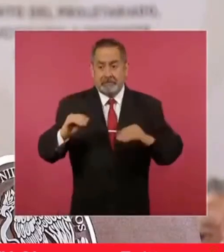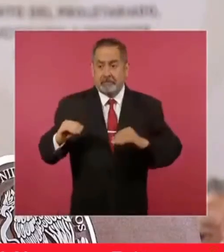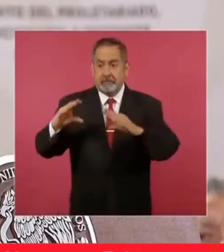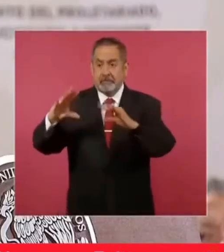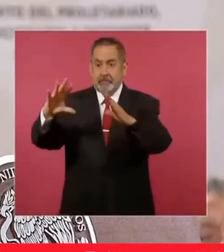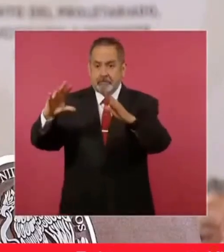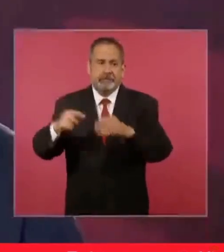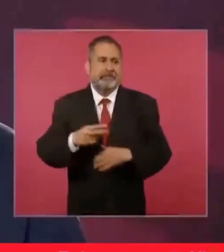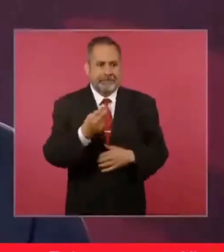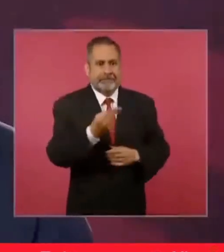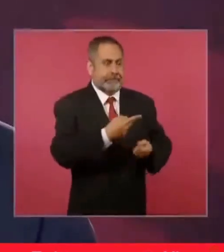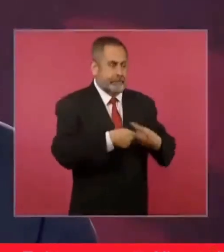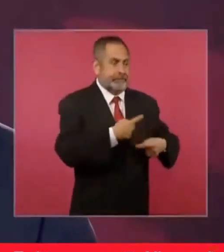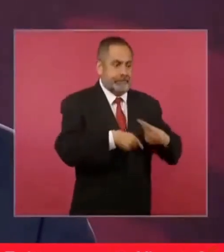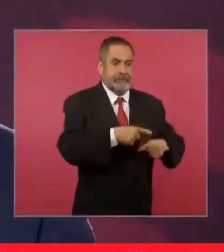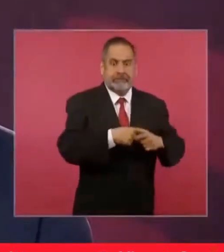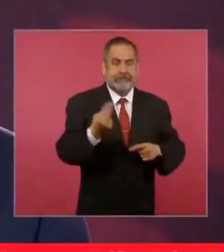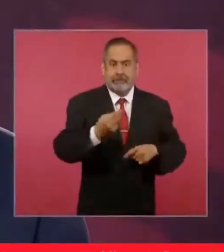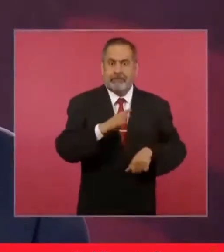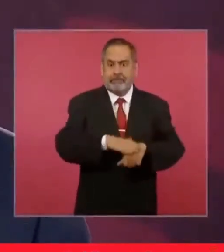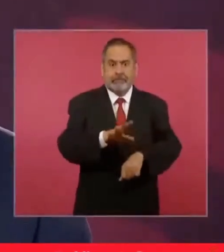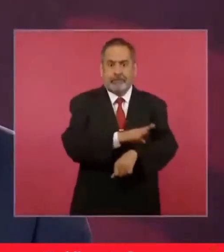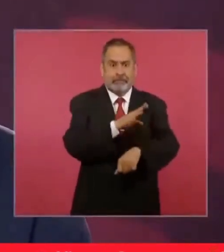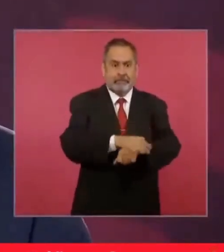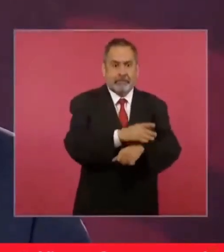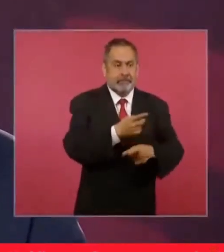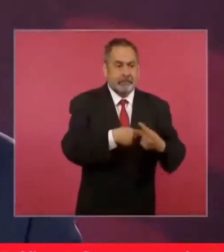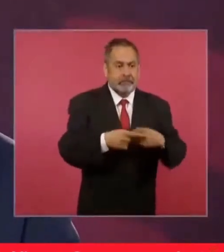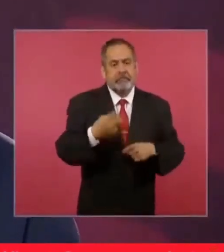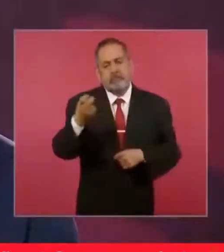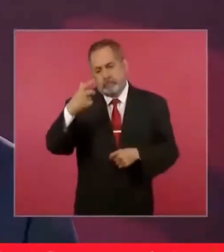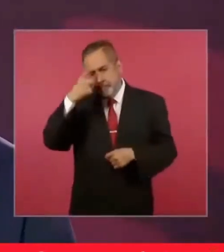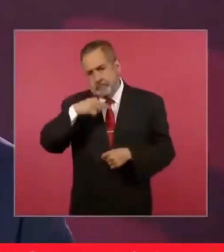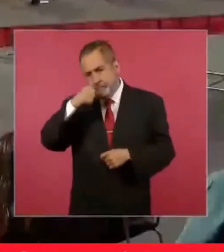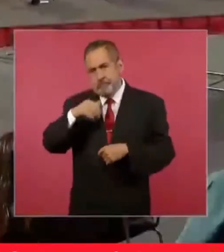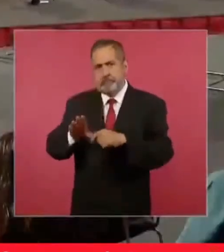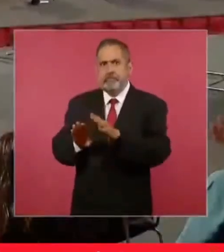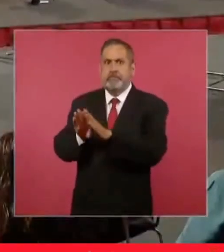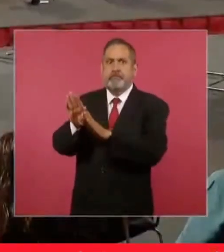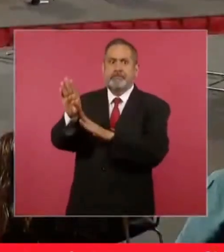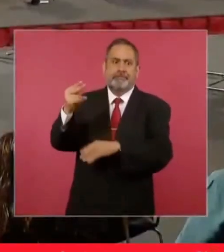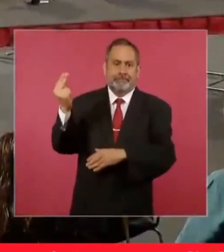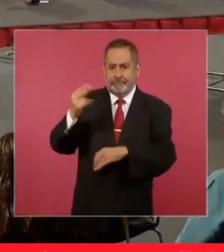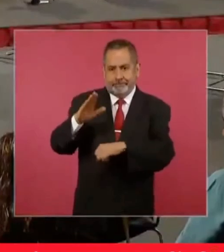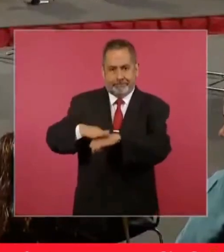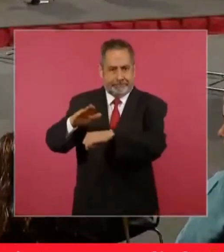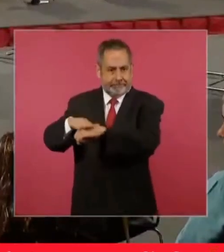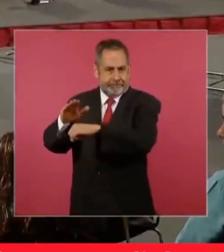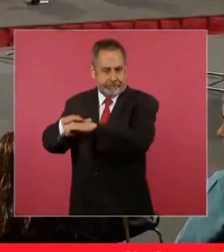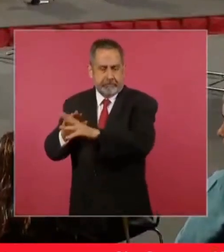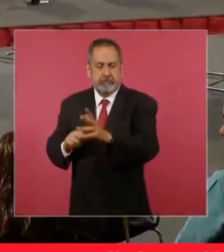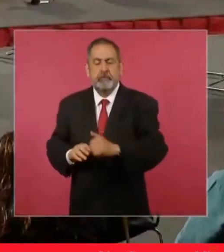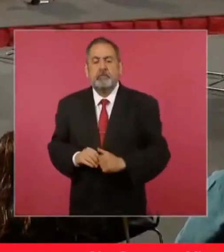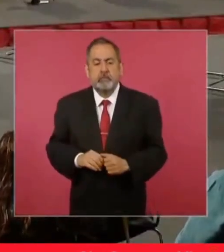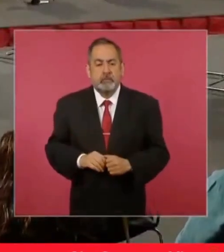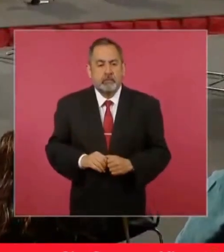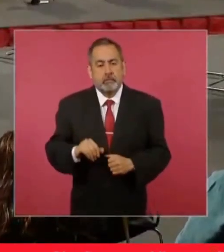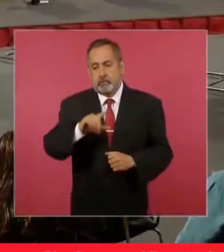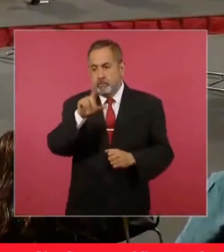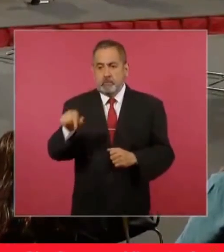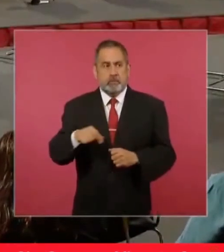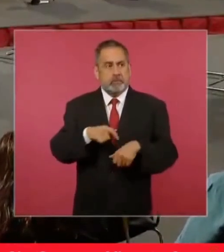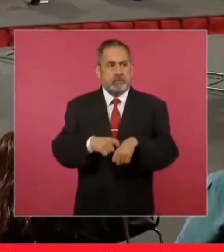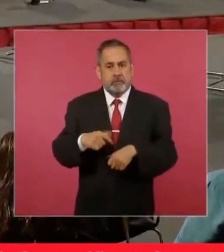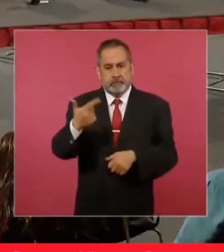a demandar más energía eléctrica. Por eso incrementa, ¿verdad?, el consumo de energía eléctrica. Bueno, a las